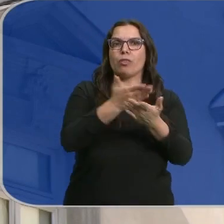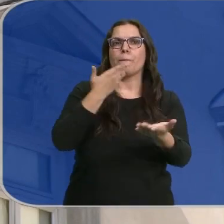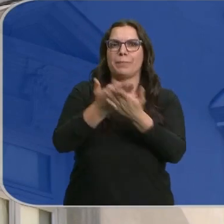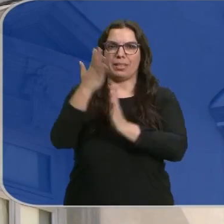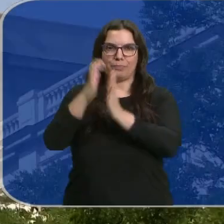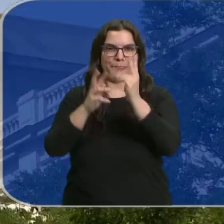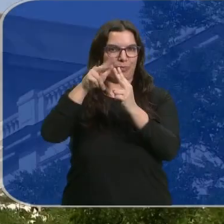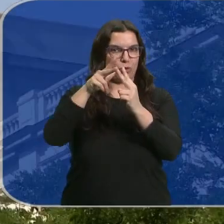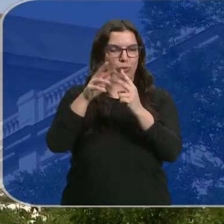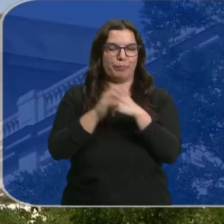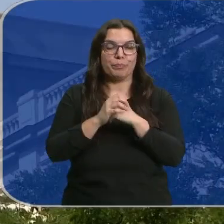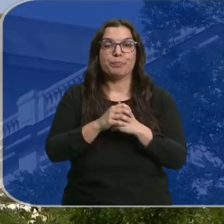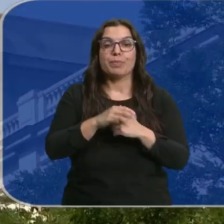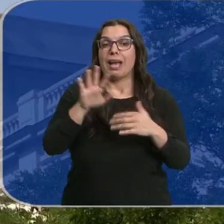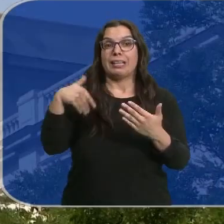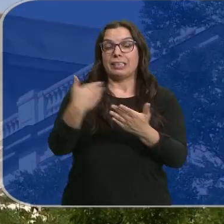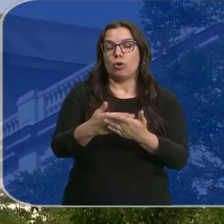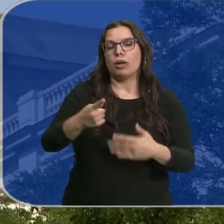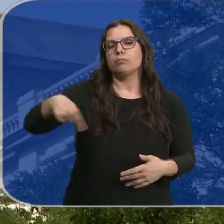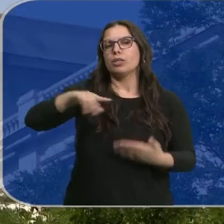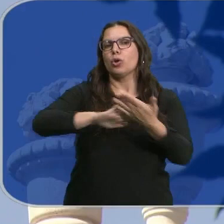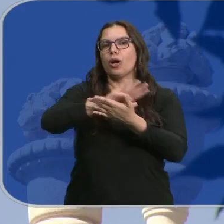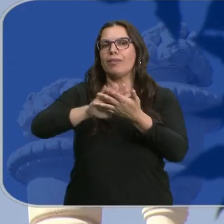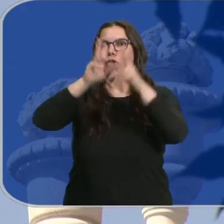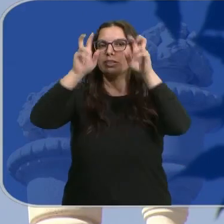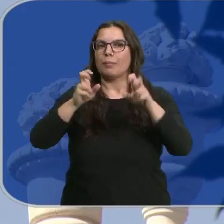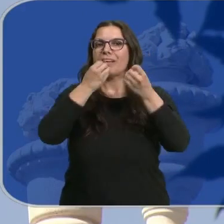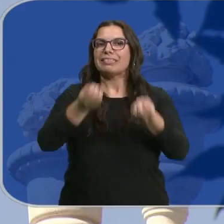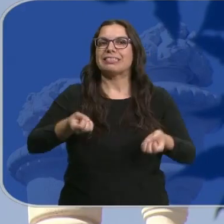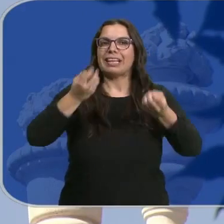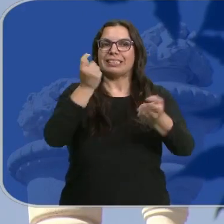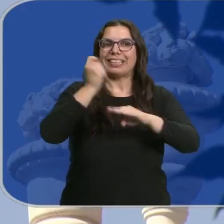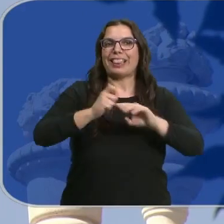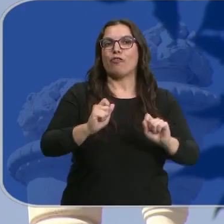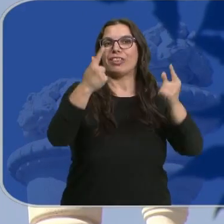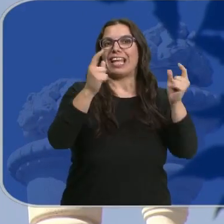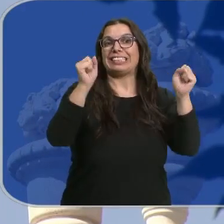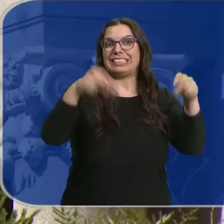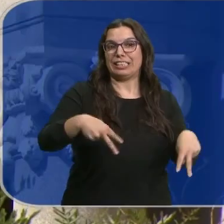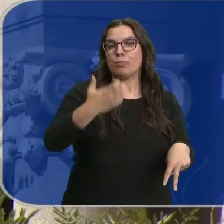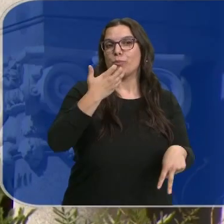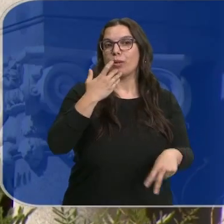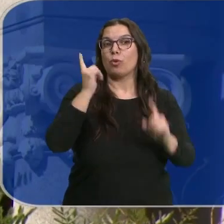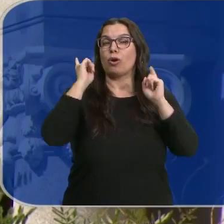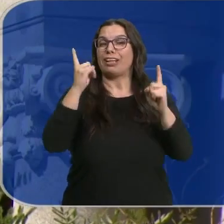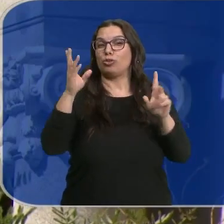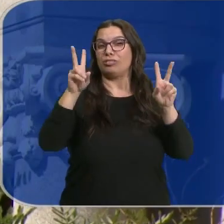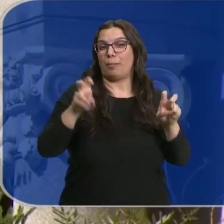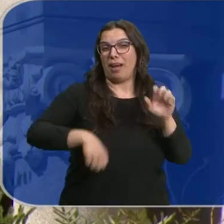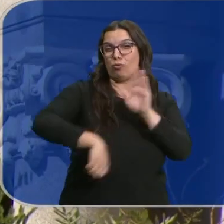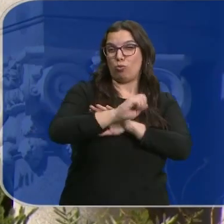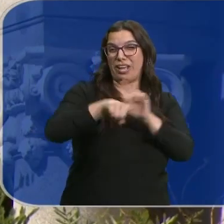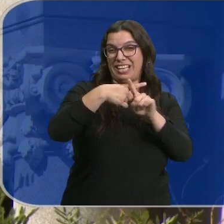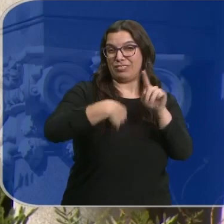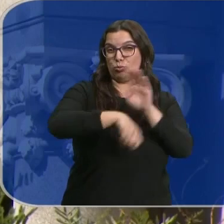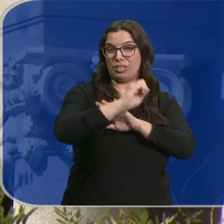piden rebajas. Hasta ahora el Alto Tribunal se había pronunciado sobre sentencias que no eran definitivas, como en el caso de la Arandina, pero esta es